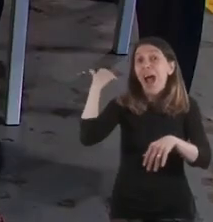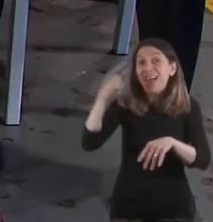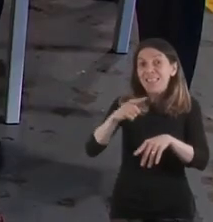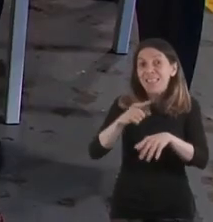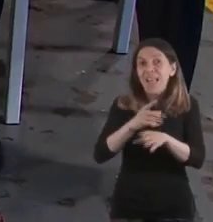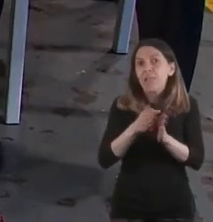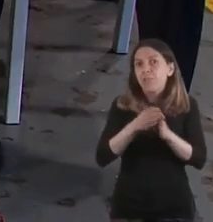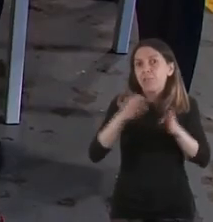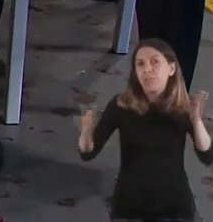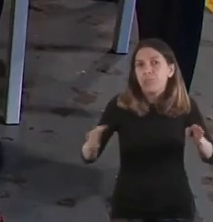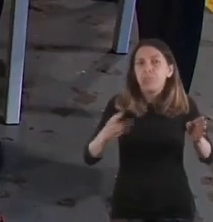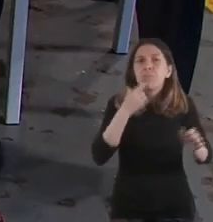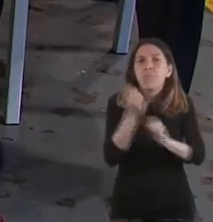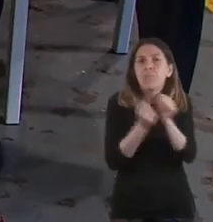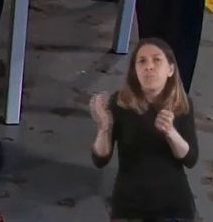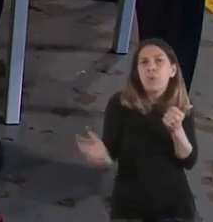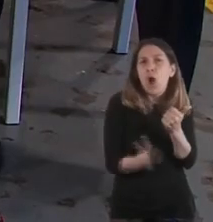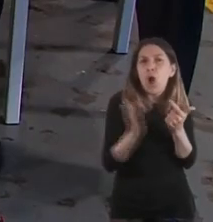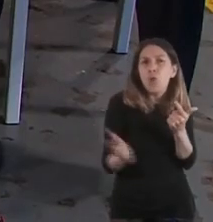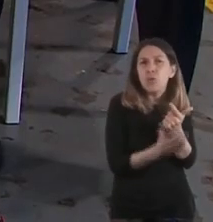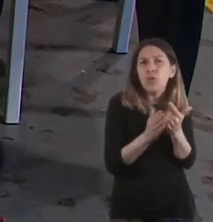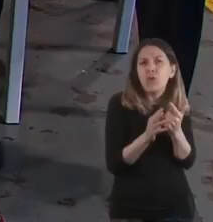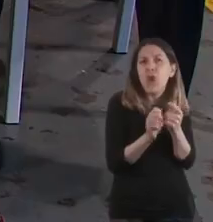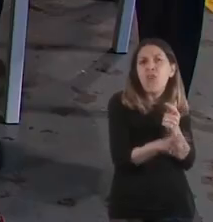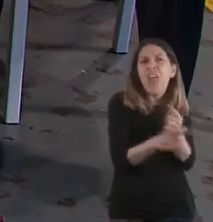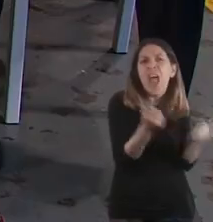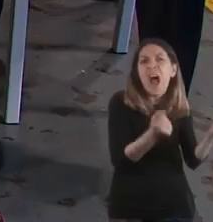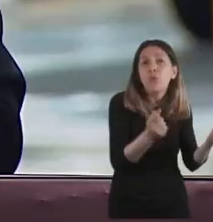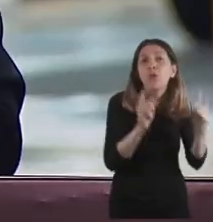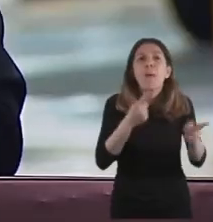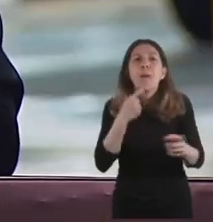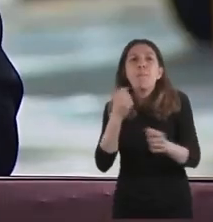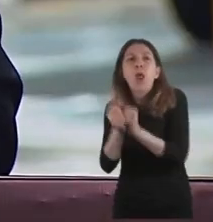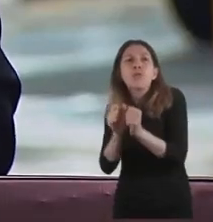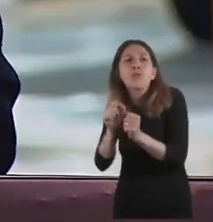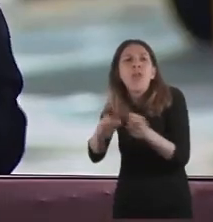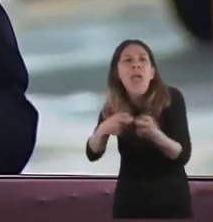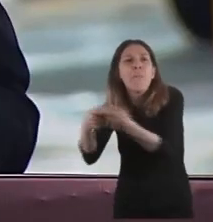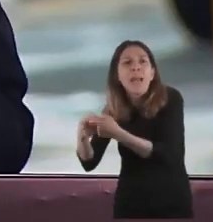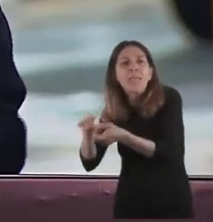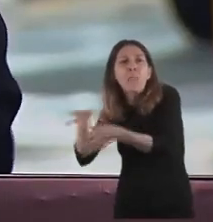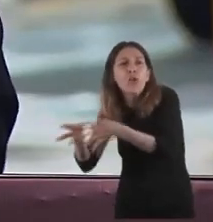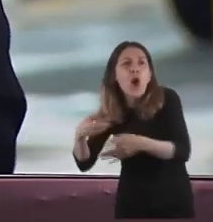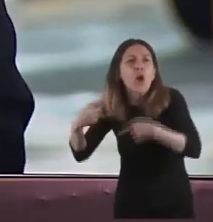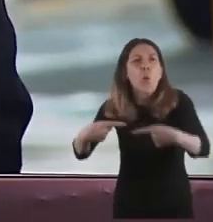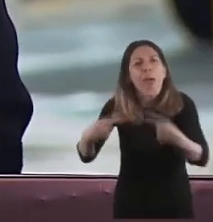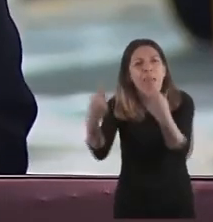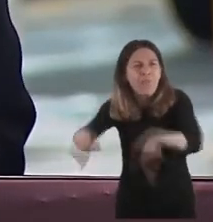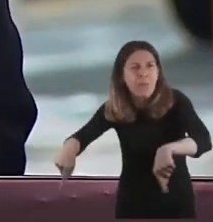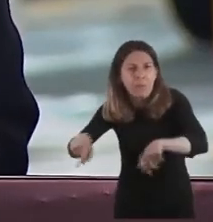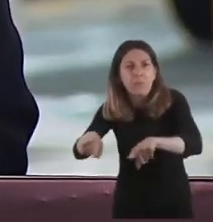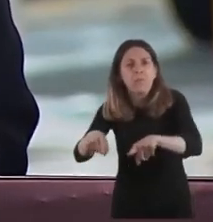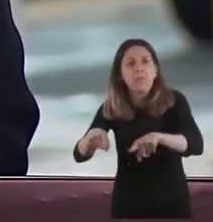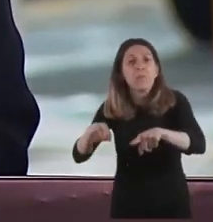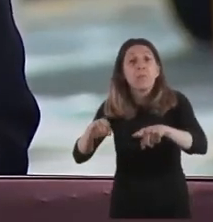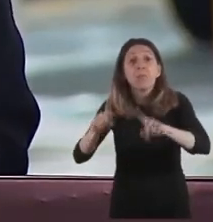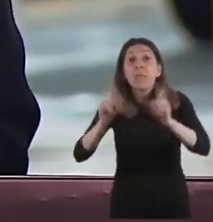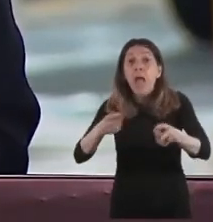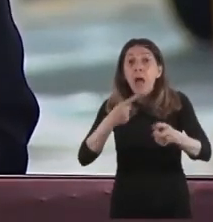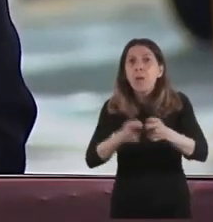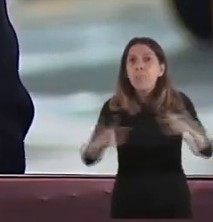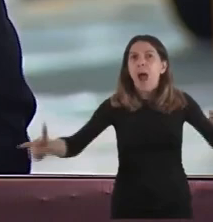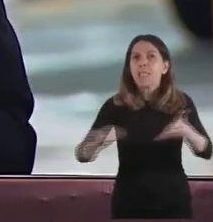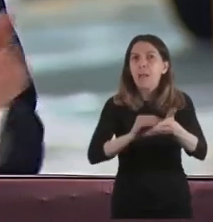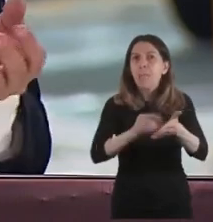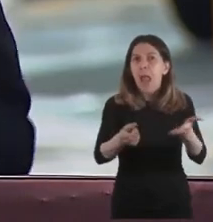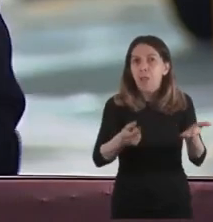del proceso productivo en el sector automotriz y autopartista. Pero además, con empleo creciente,